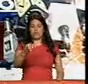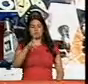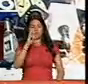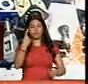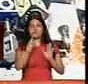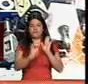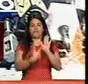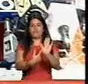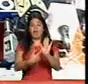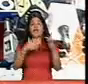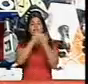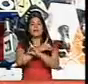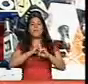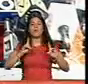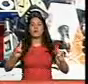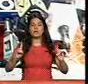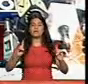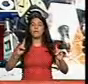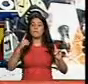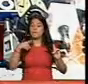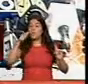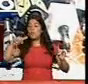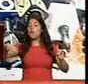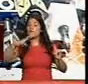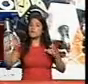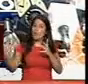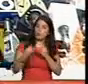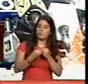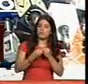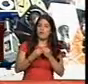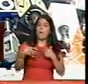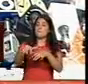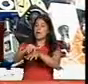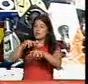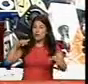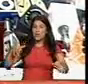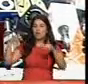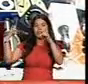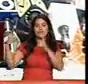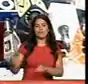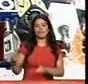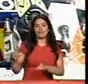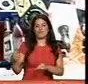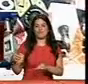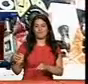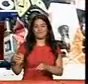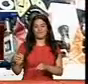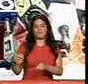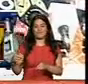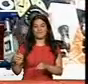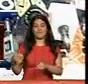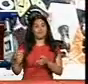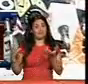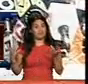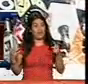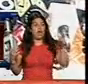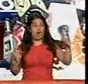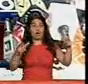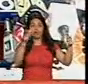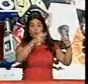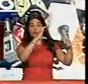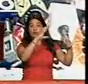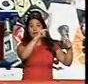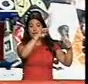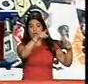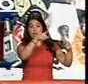democracia con pueblo una democracia para las mayorías de las mayorías y con un poder electoral que